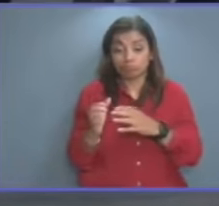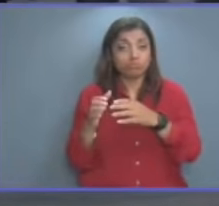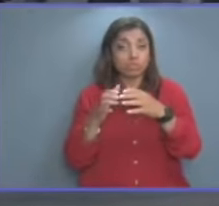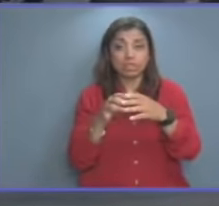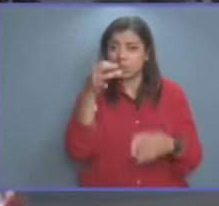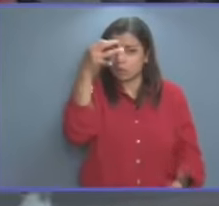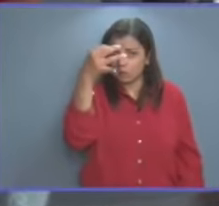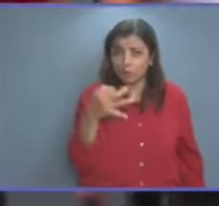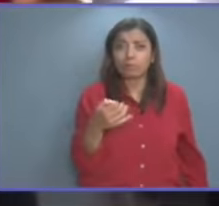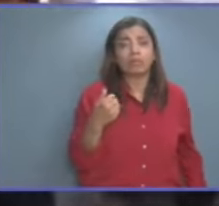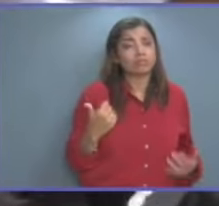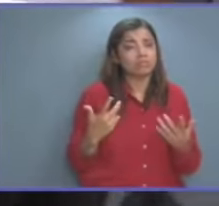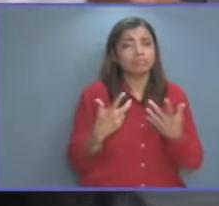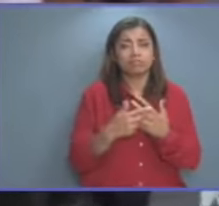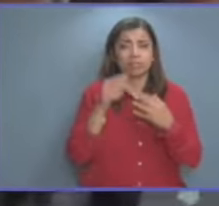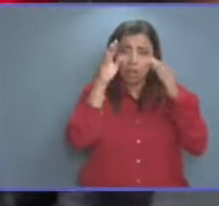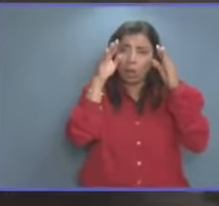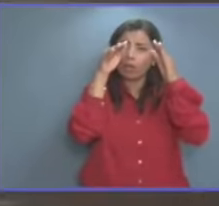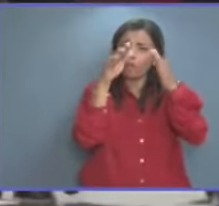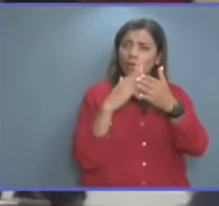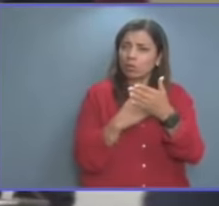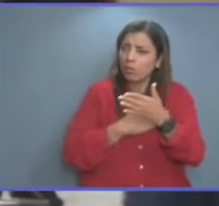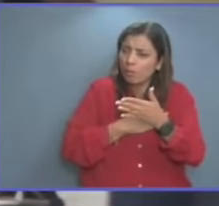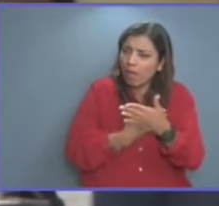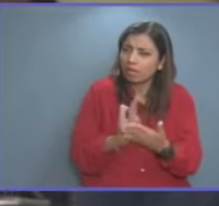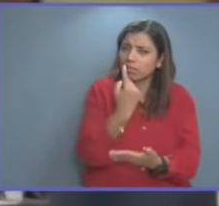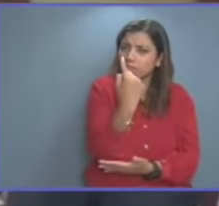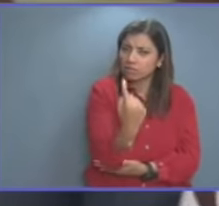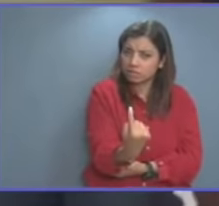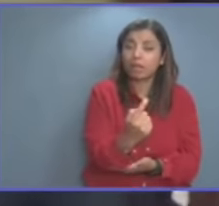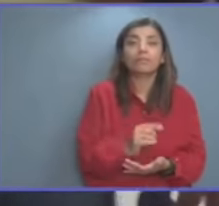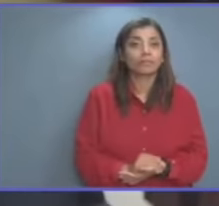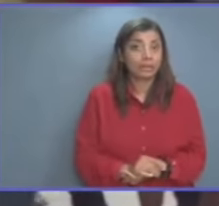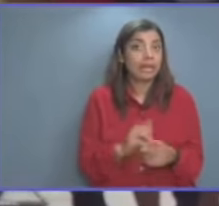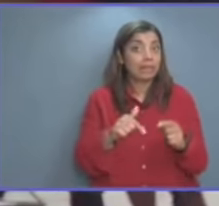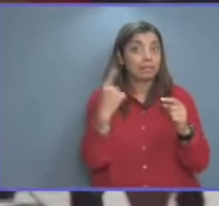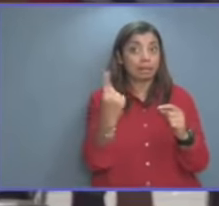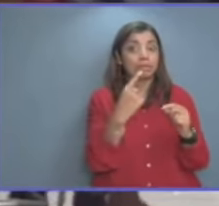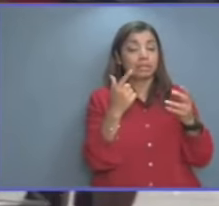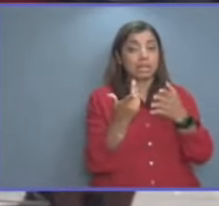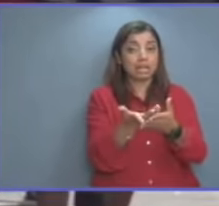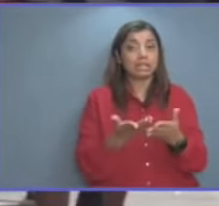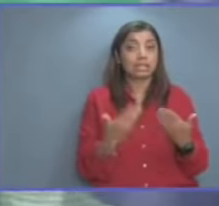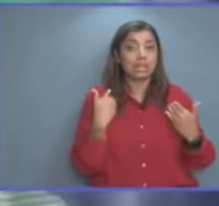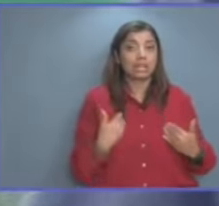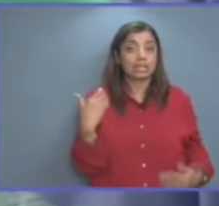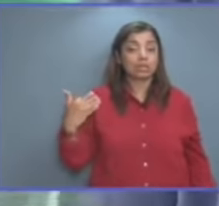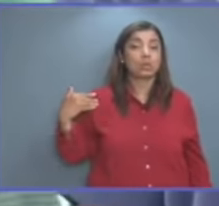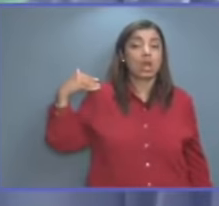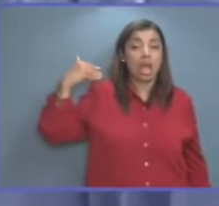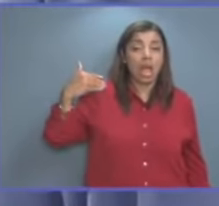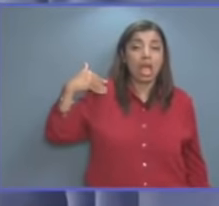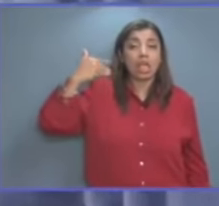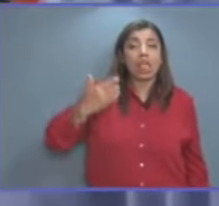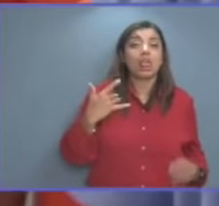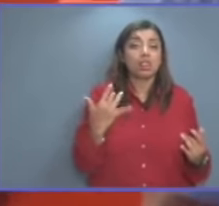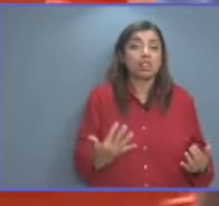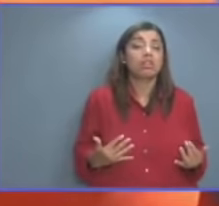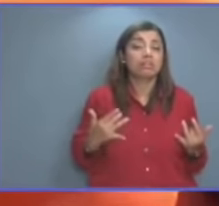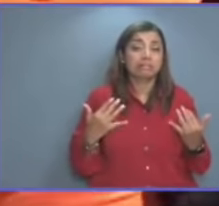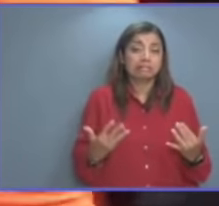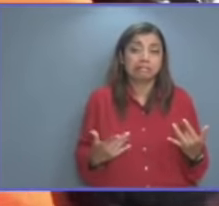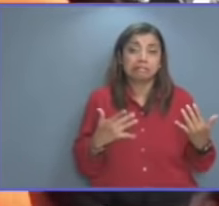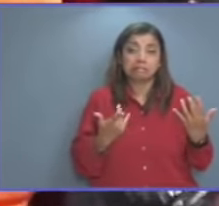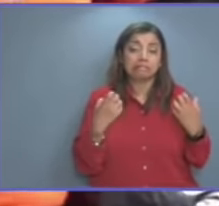manera integral y con un enfoque humanista para poder acceder a su derecho a la justicia por años han esperado una respuesta por